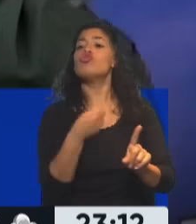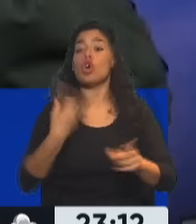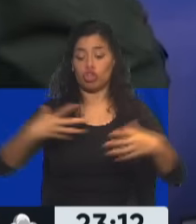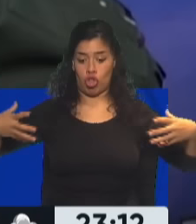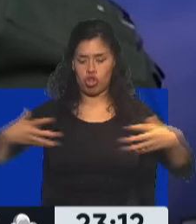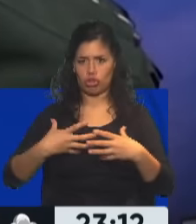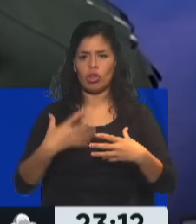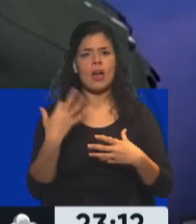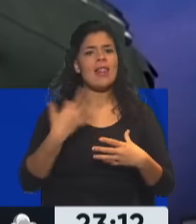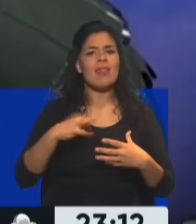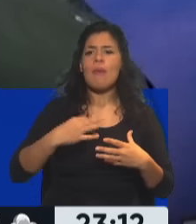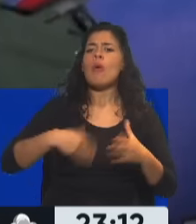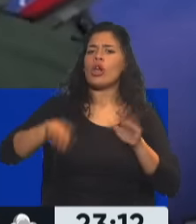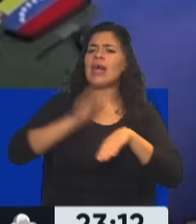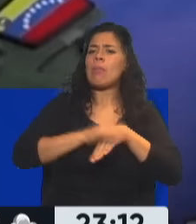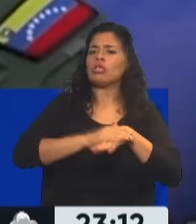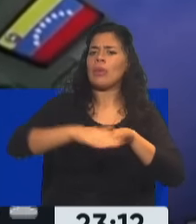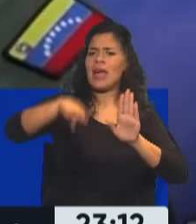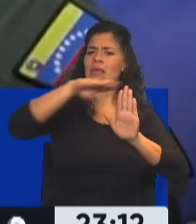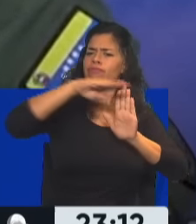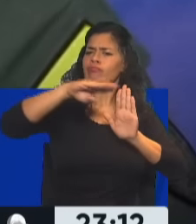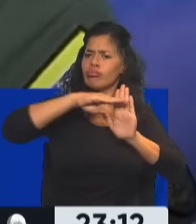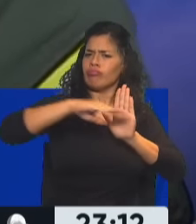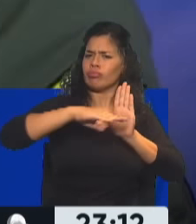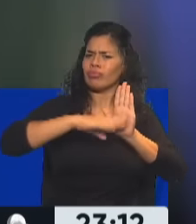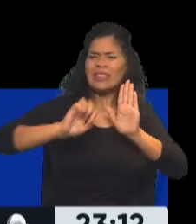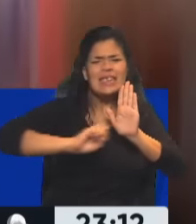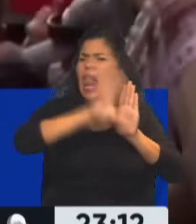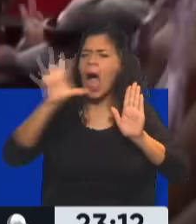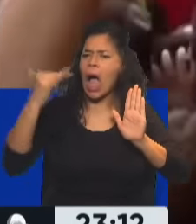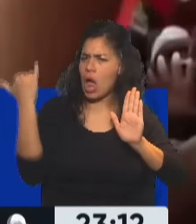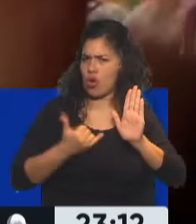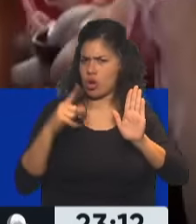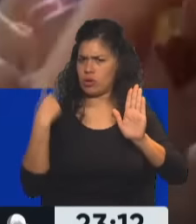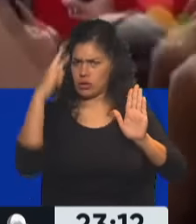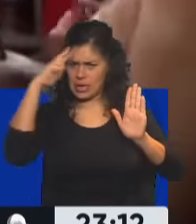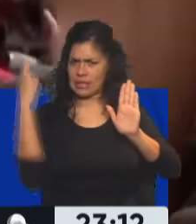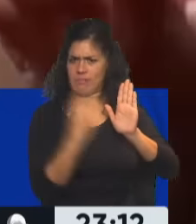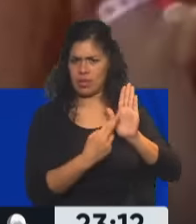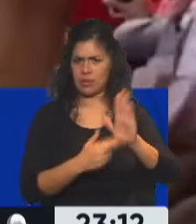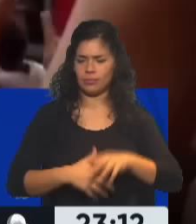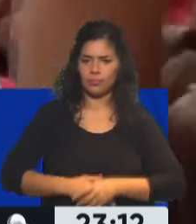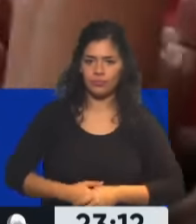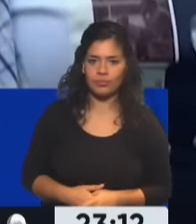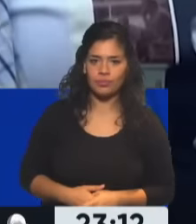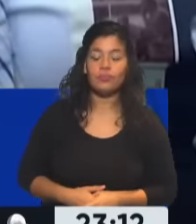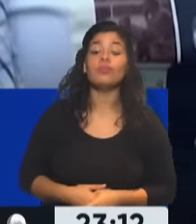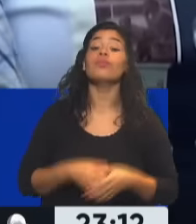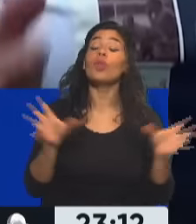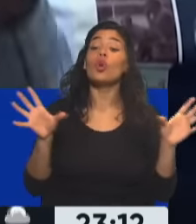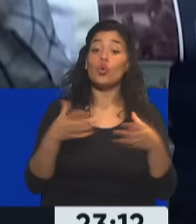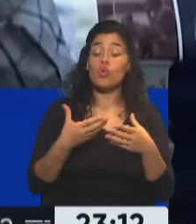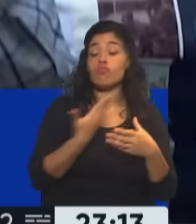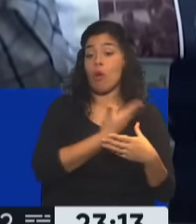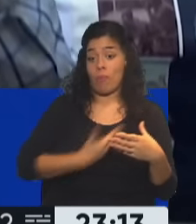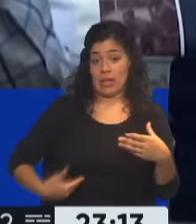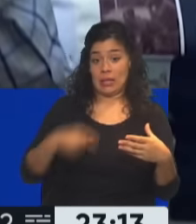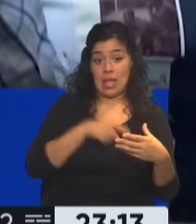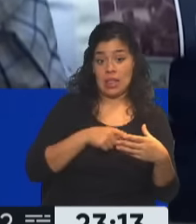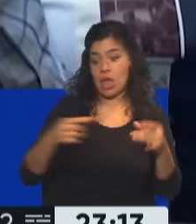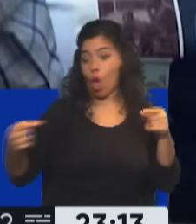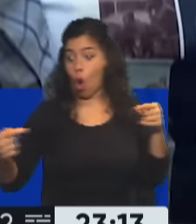tiene sus funciones y sus tareas claramente definidas. Aunque tanto el oficialismo como la oposición se muestran